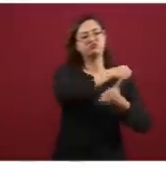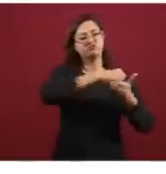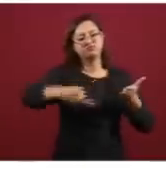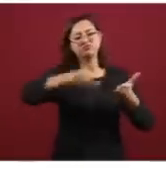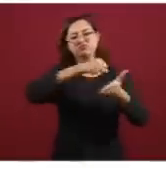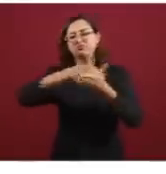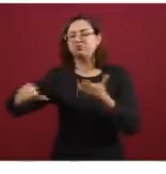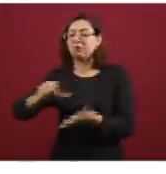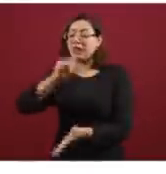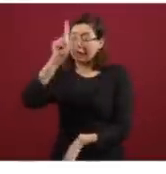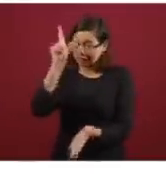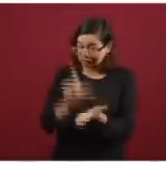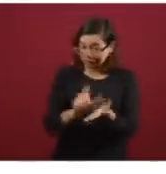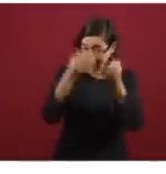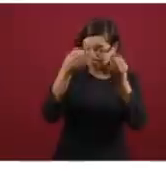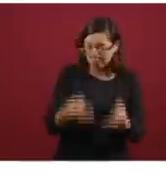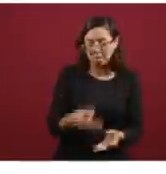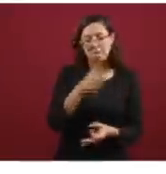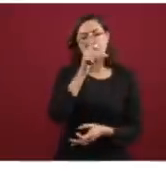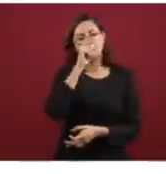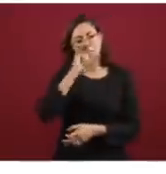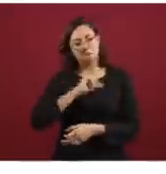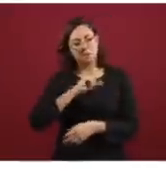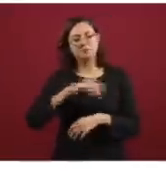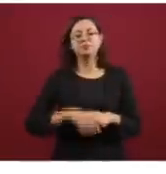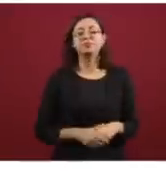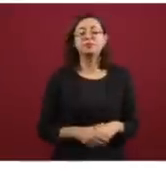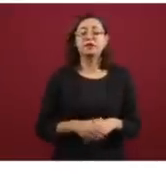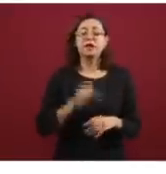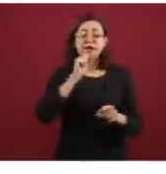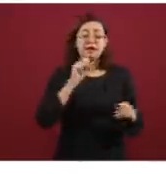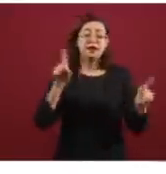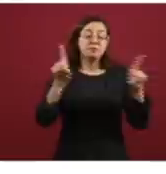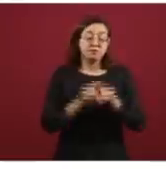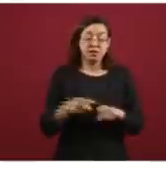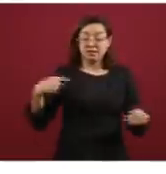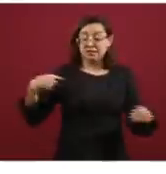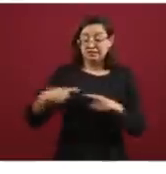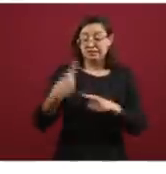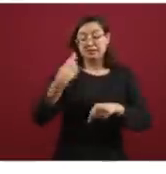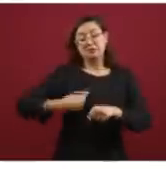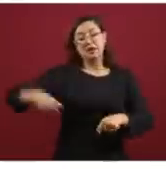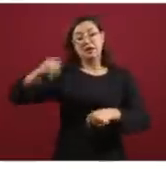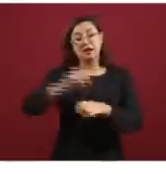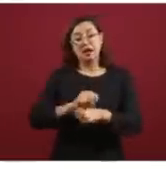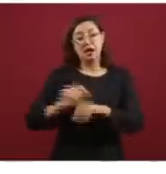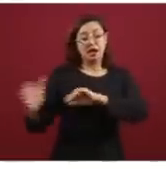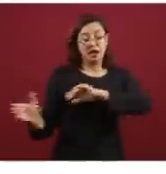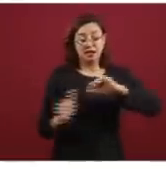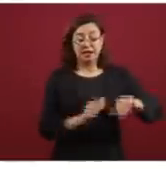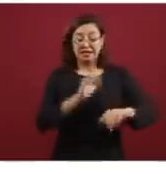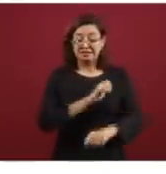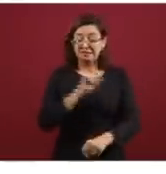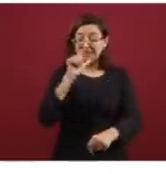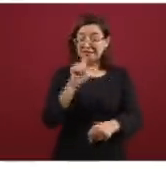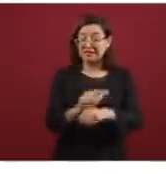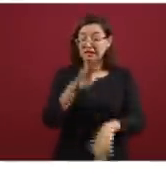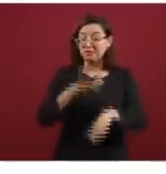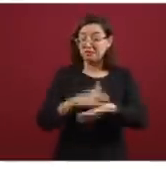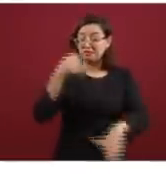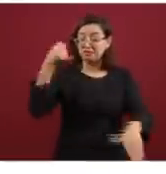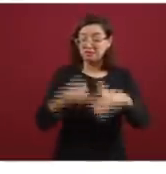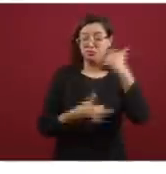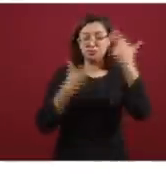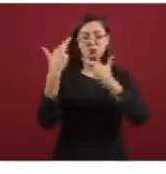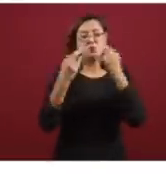no dar litros de litro. Pero tuvimos operativos especiales en esta semana y quiero agradecer de manera